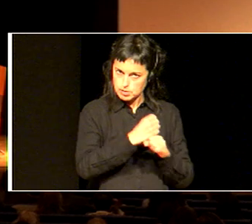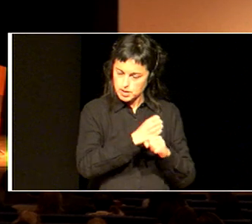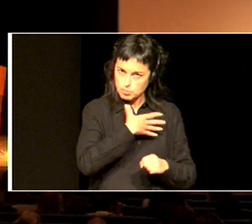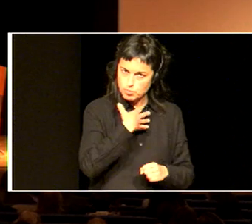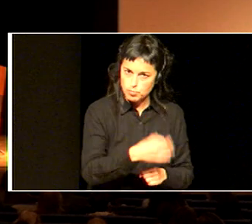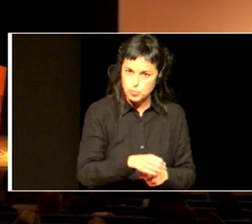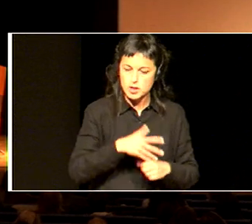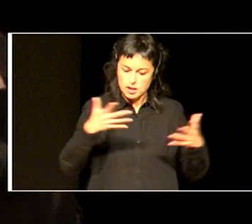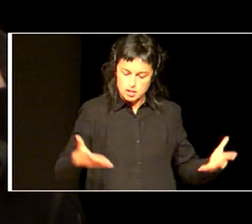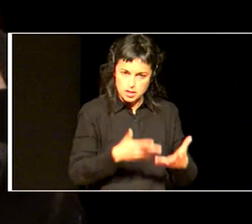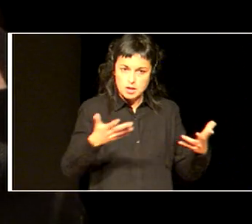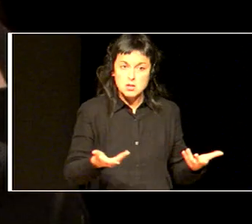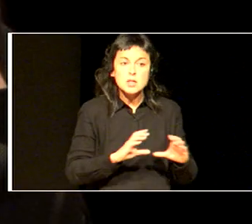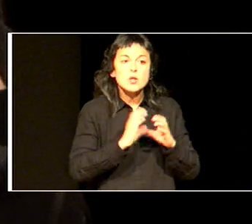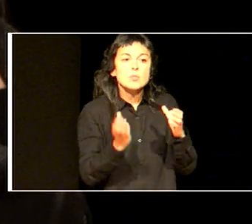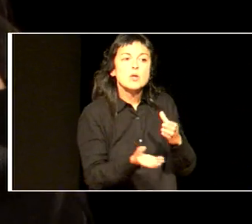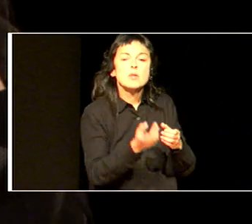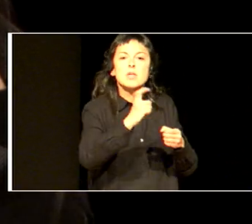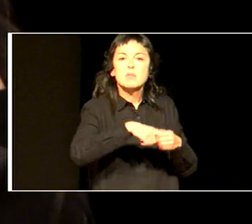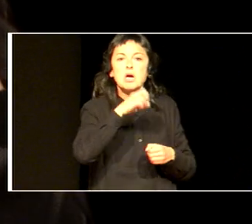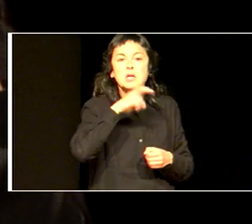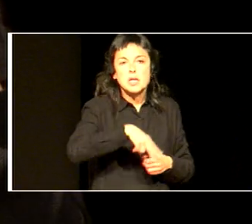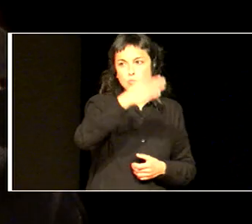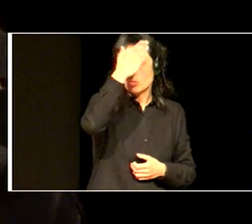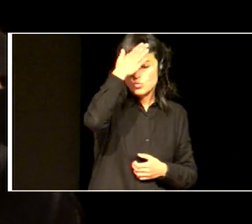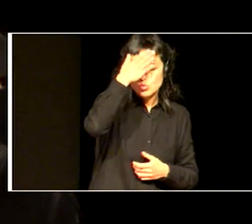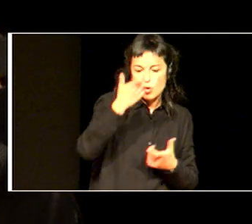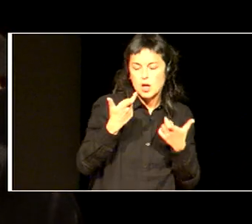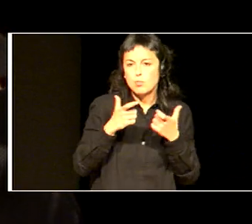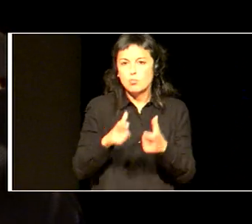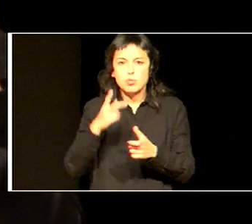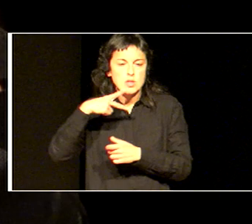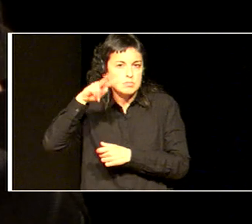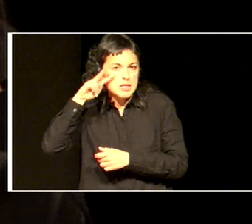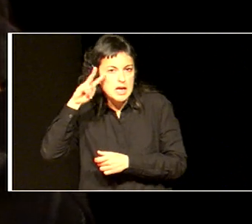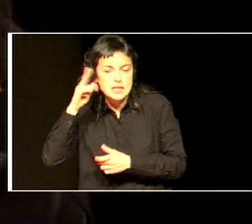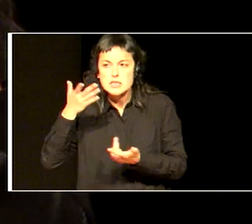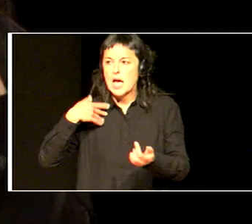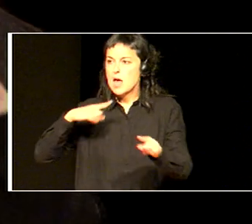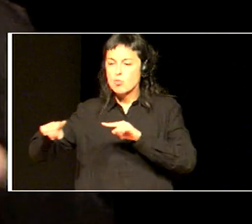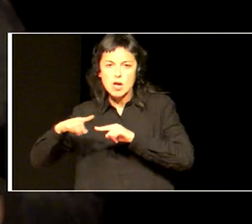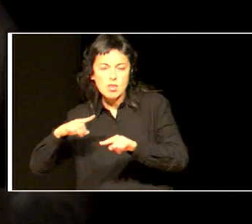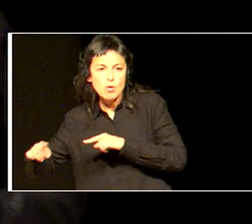puede estar formado, lógicamente, por la tutora, por los especialistas de área, si es de educación especial, por el ESICHAILE, por